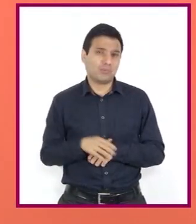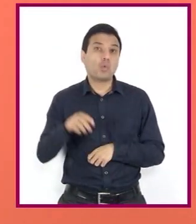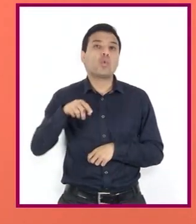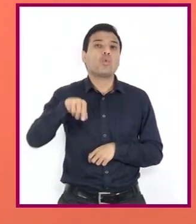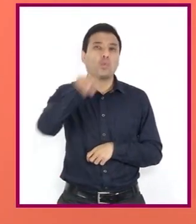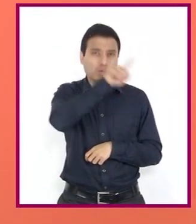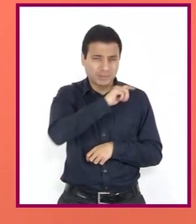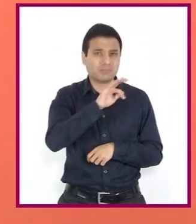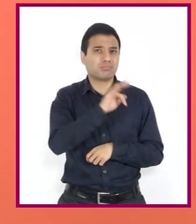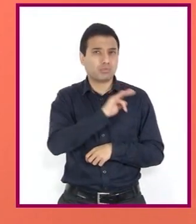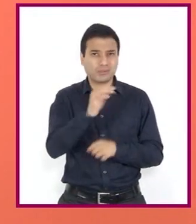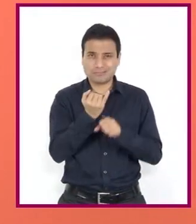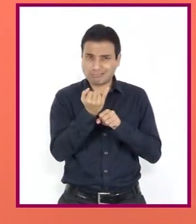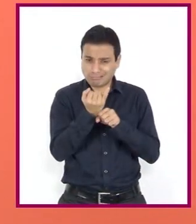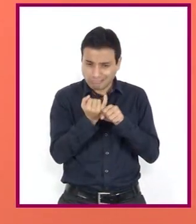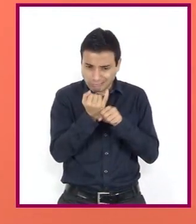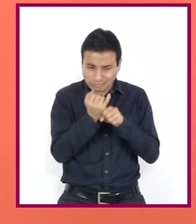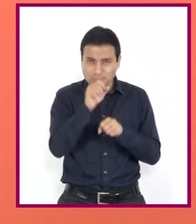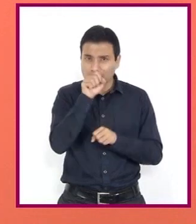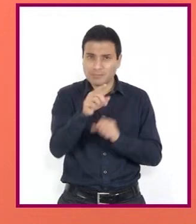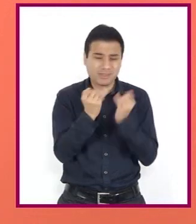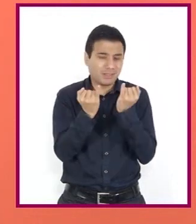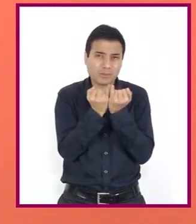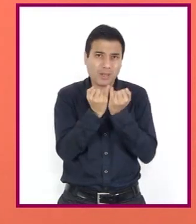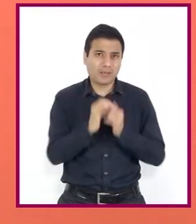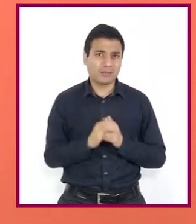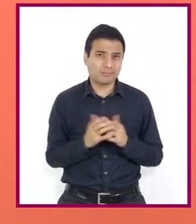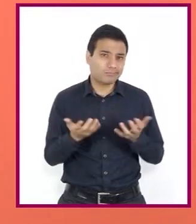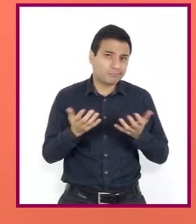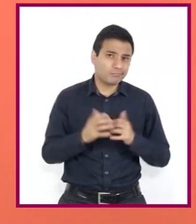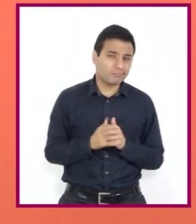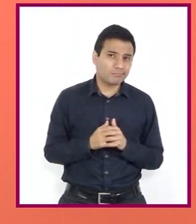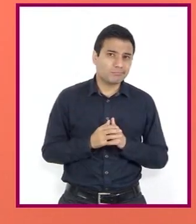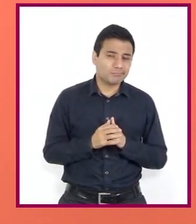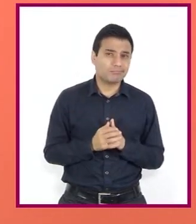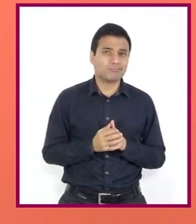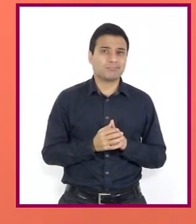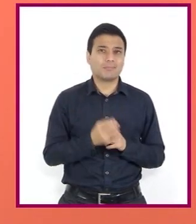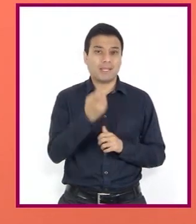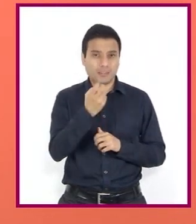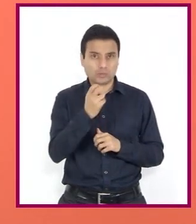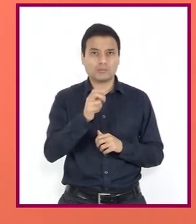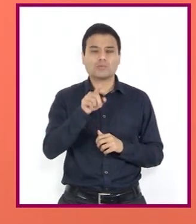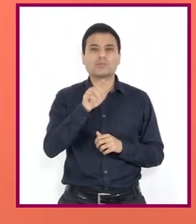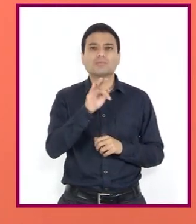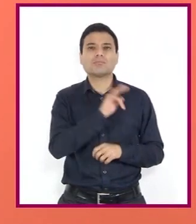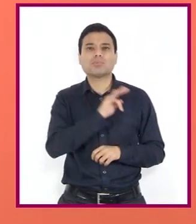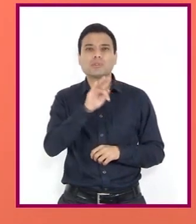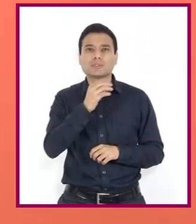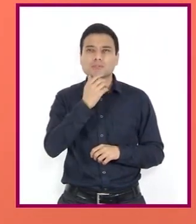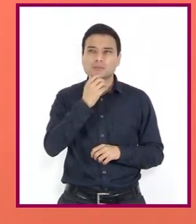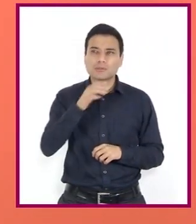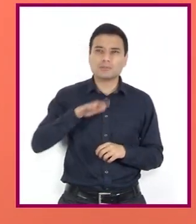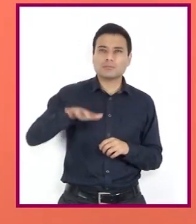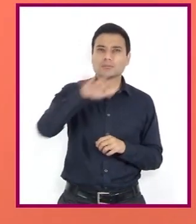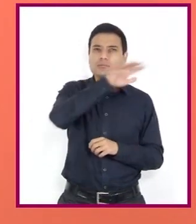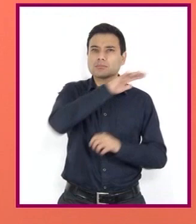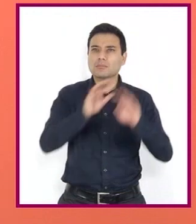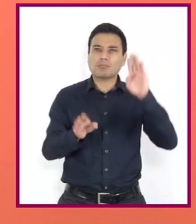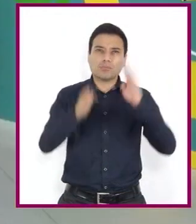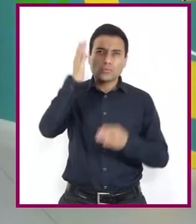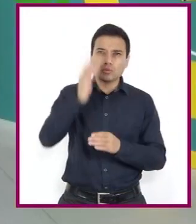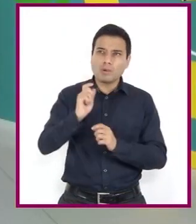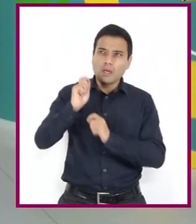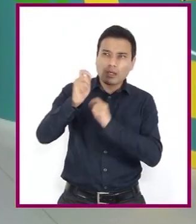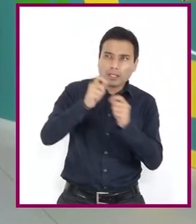ustedes construyen su conocimiento científico escolar y con ello pueden entender y explicar lo que ocurre en nuestro